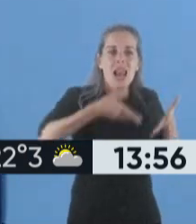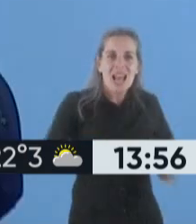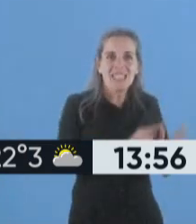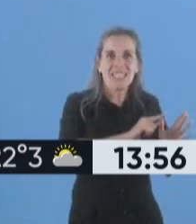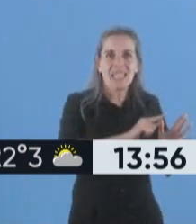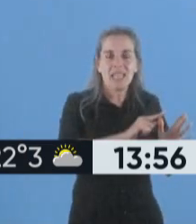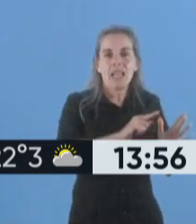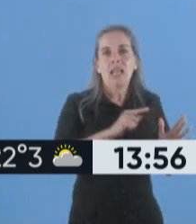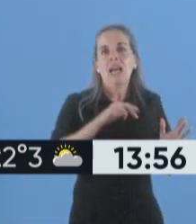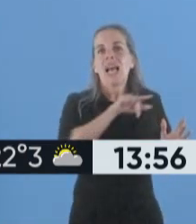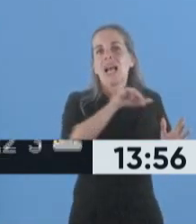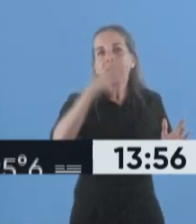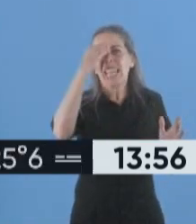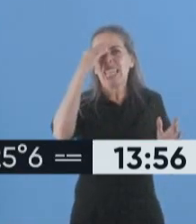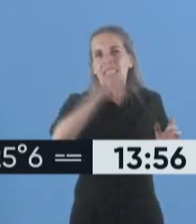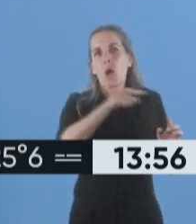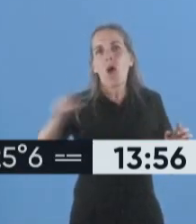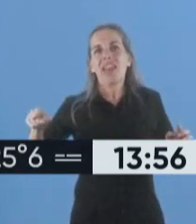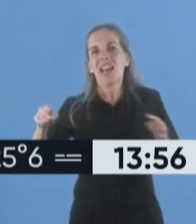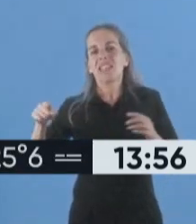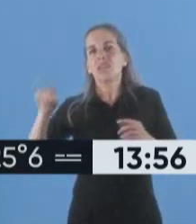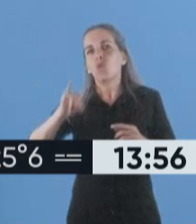en una zona hermosa de Buenos Aires que se llama Barrio Norte.